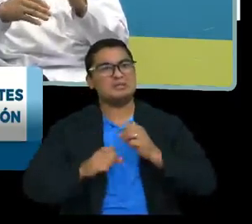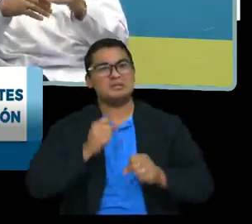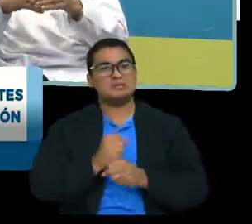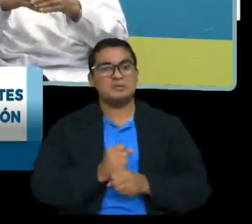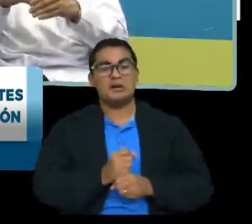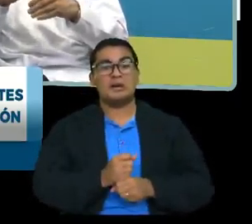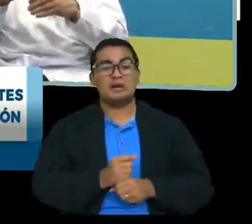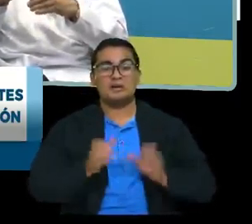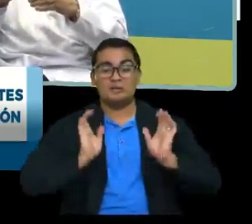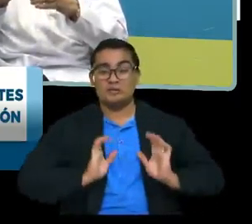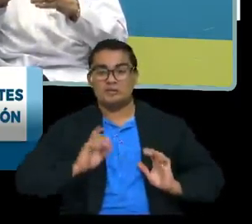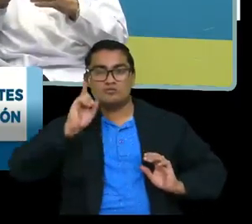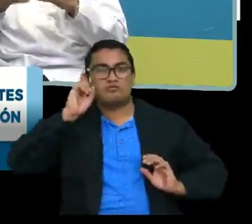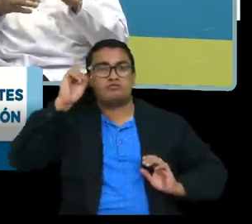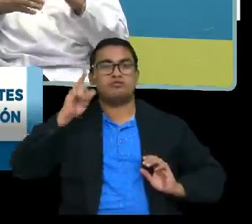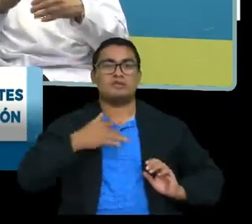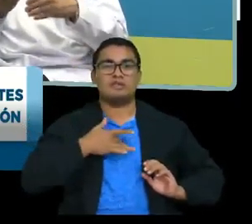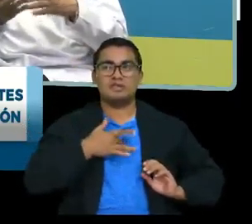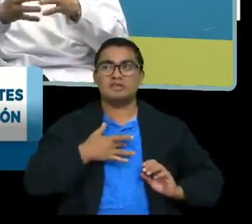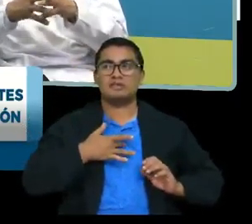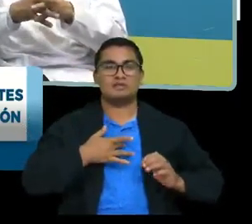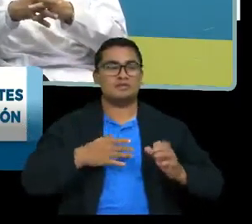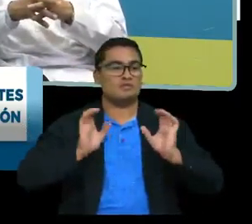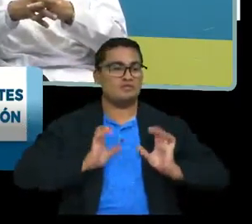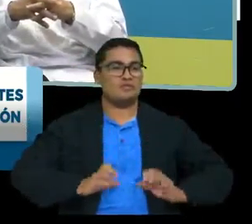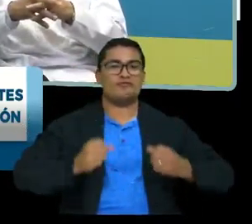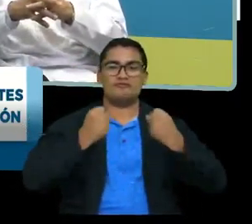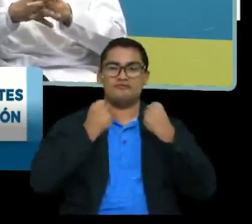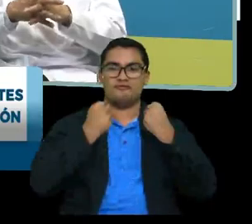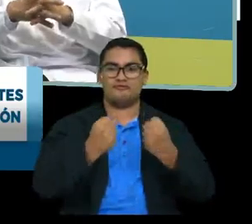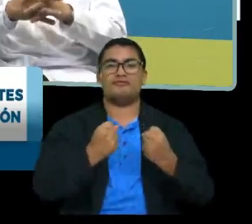crecimiento, ellos necesitan tener más fuerte el sistema inmunológico